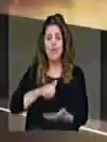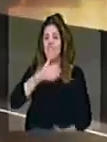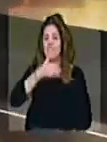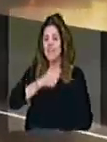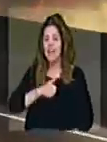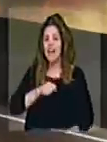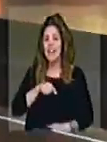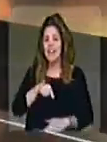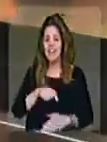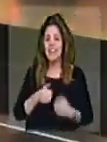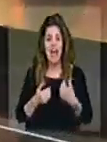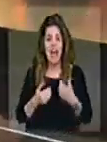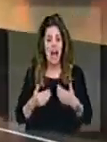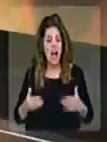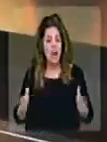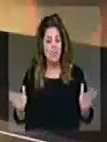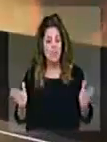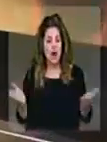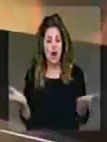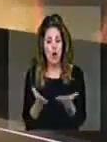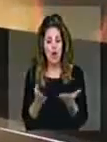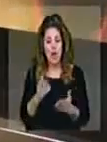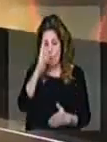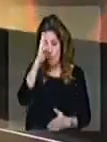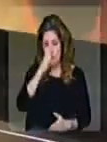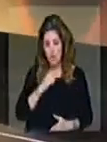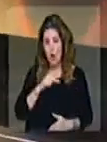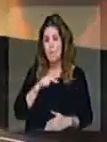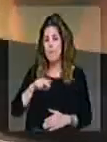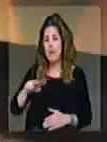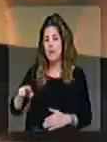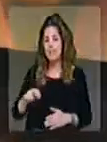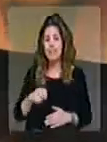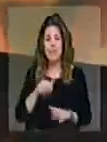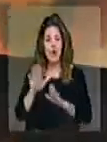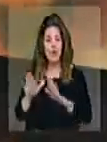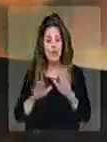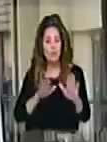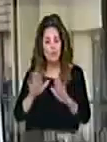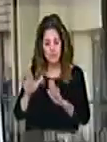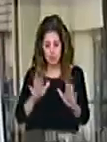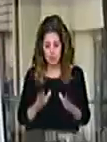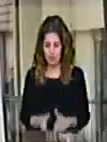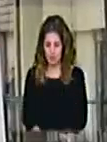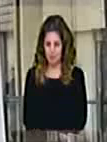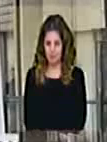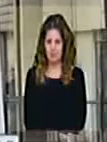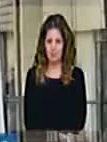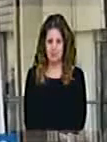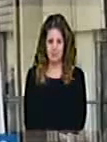Desde ahora será un museo permanente que tendrá exposiciones itinerantes.